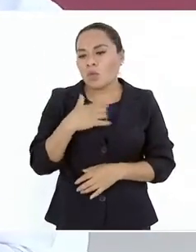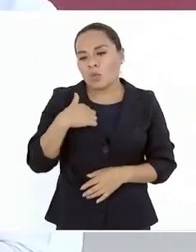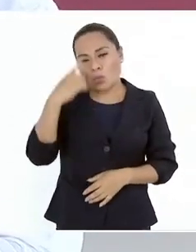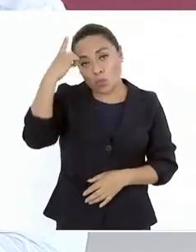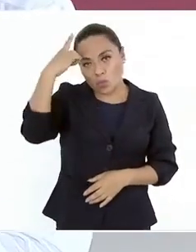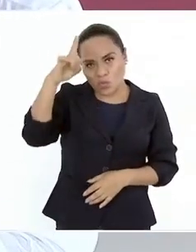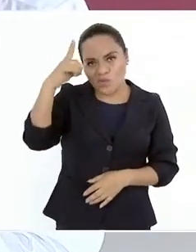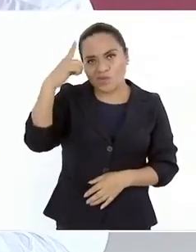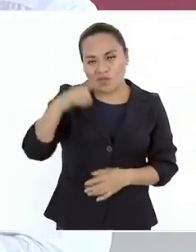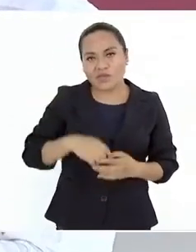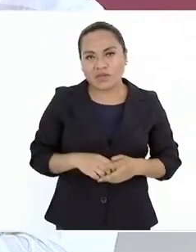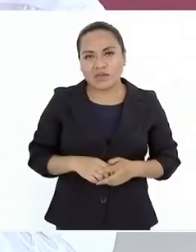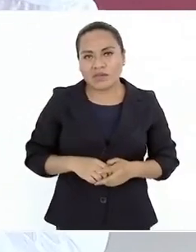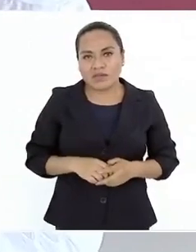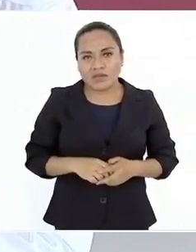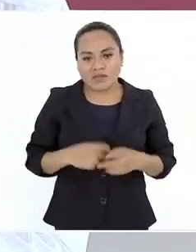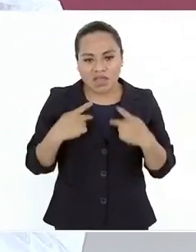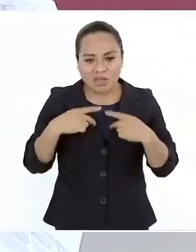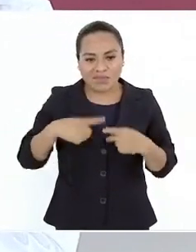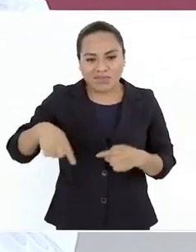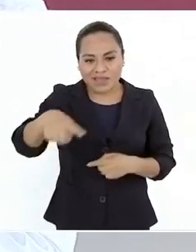porque tenía amenazada